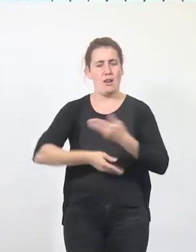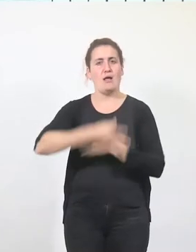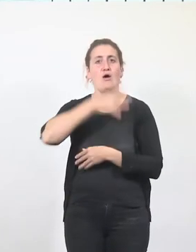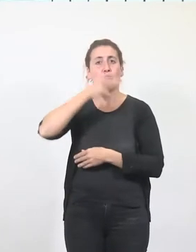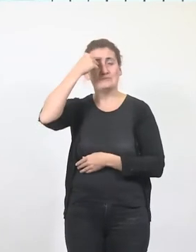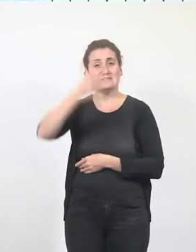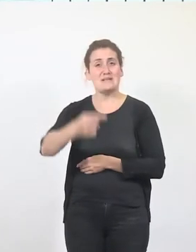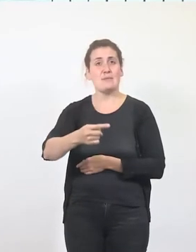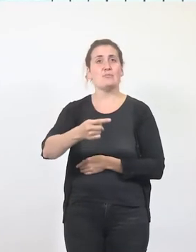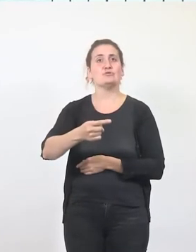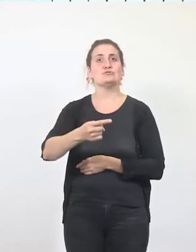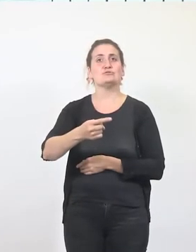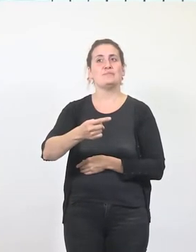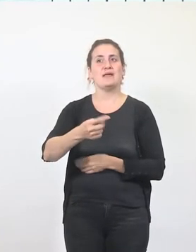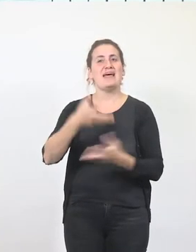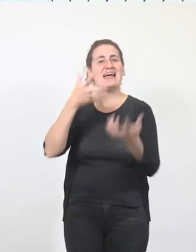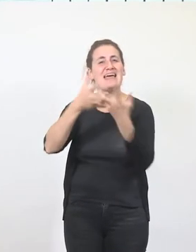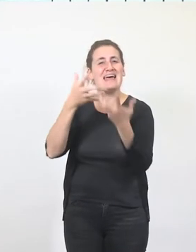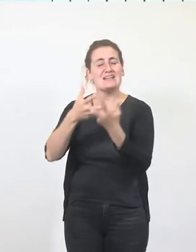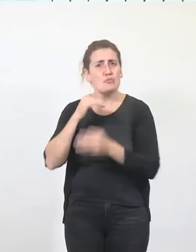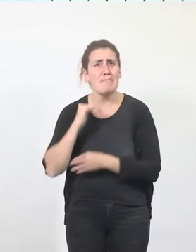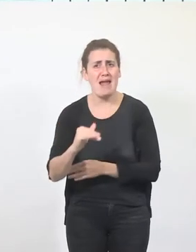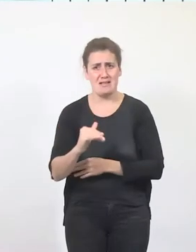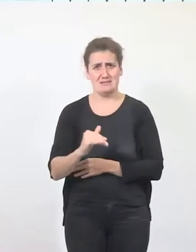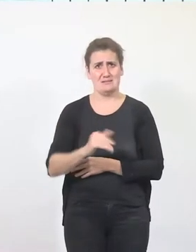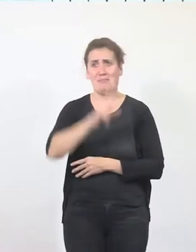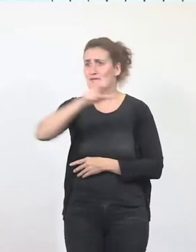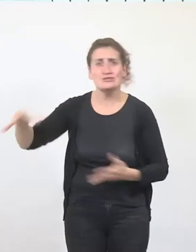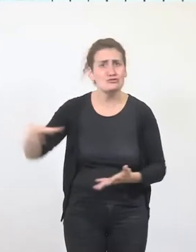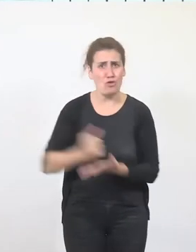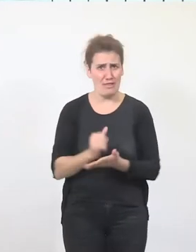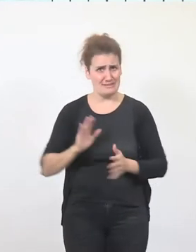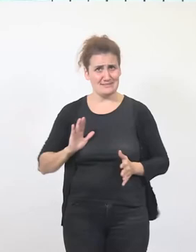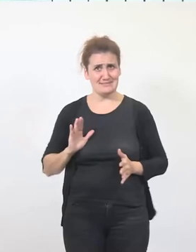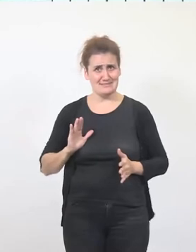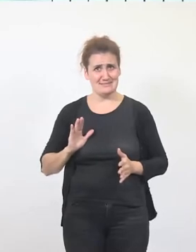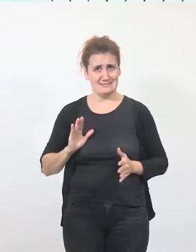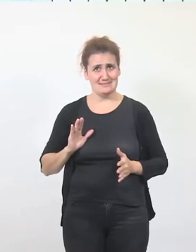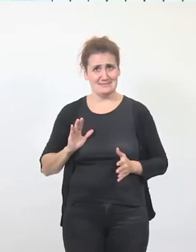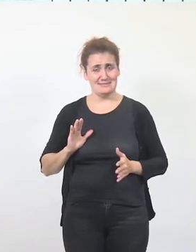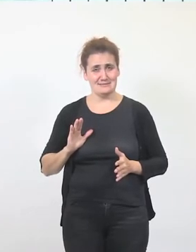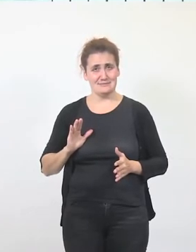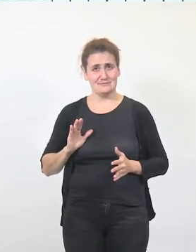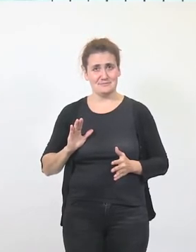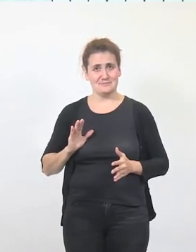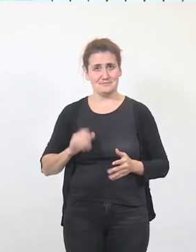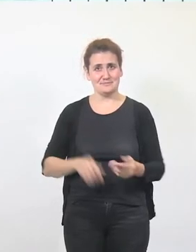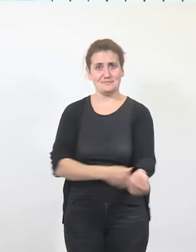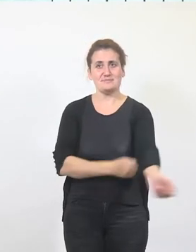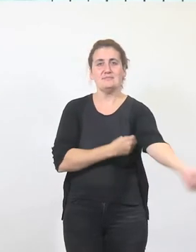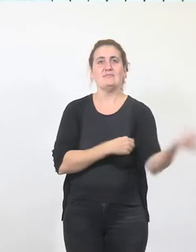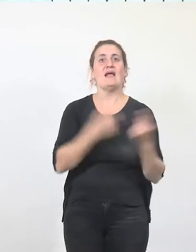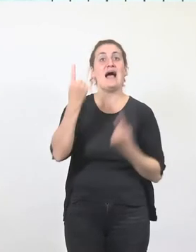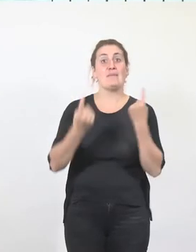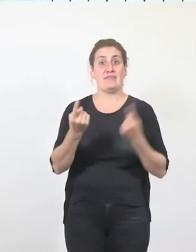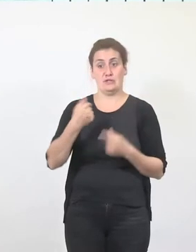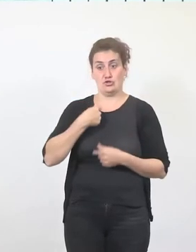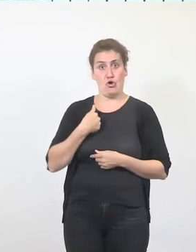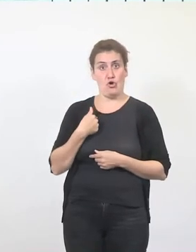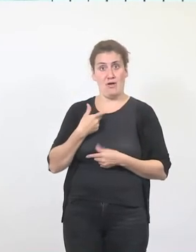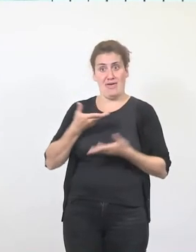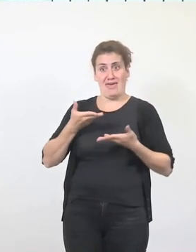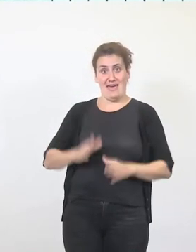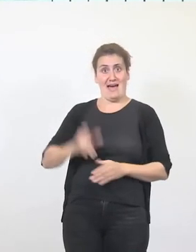porque sabemos que las guerras son malas para todo el mundo. A veces, yo soy hija